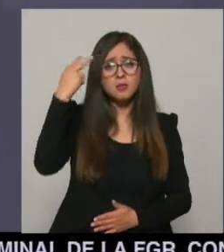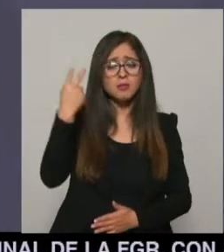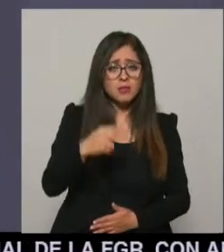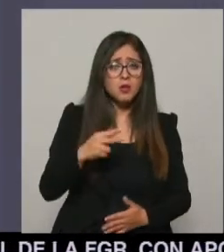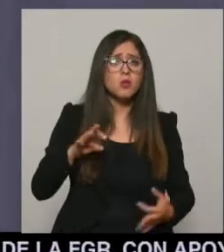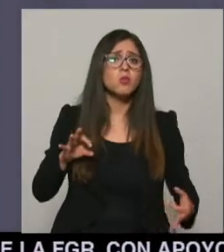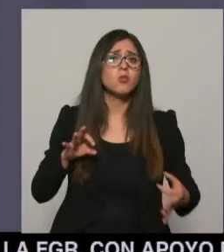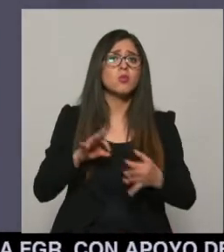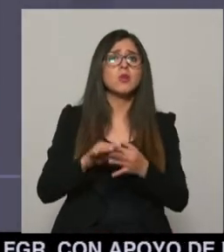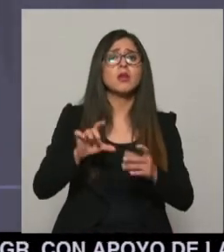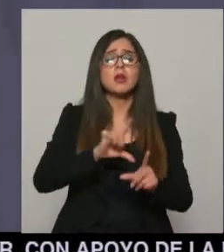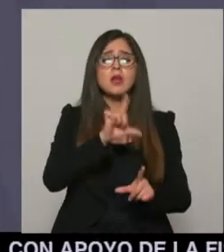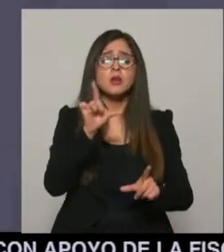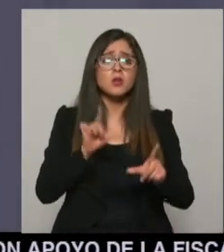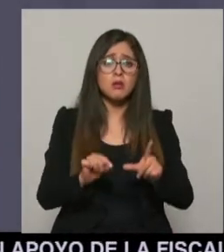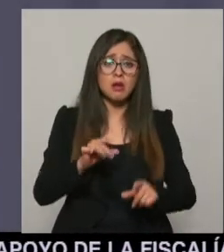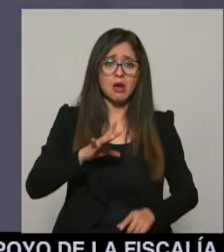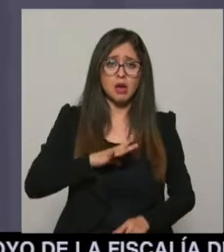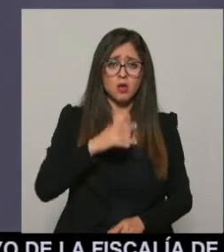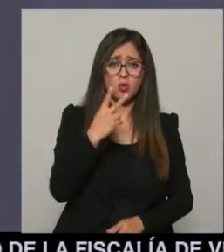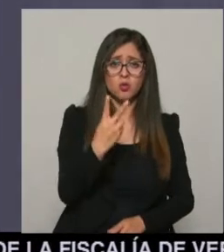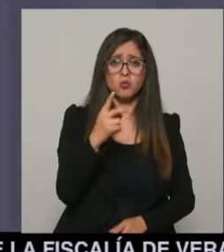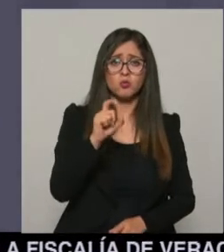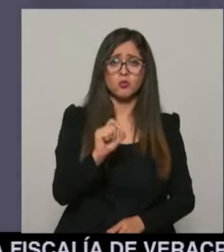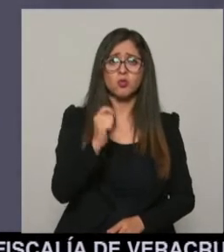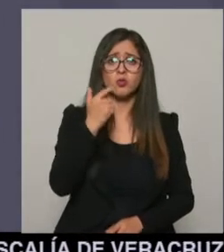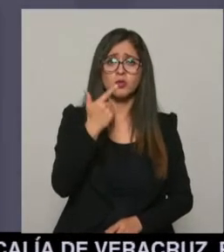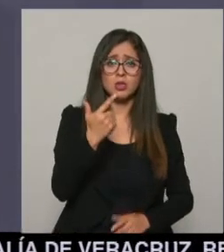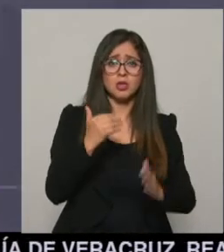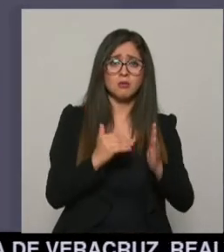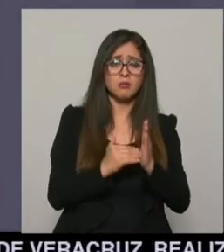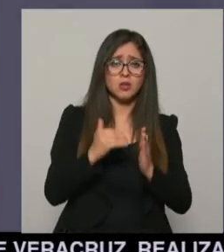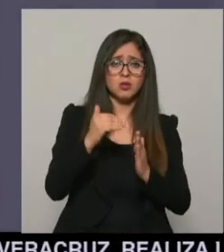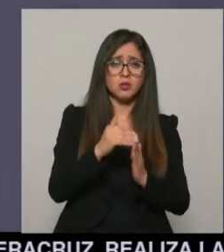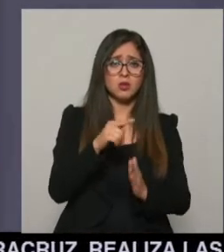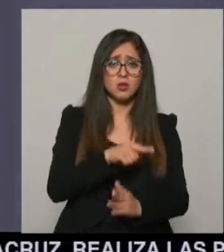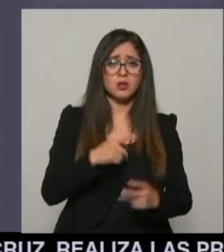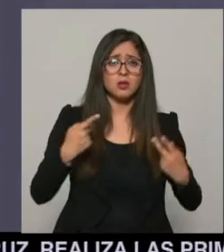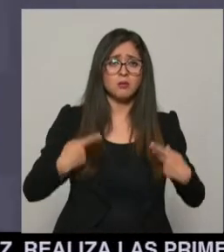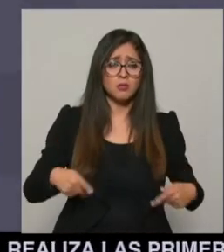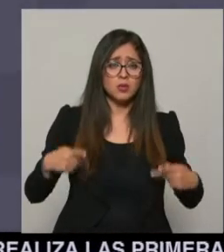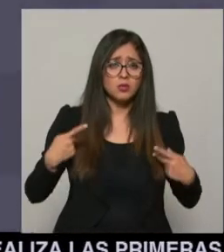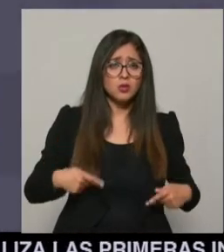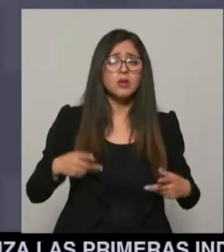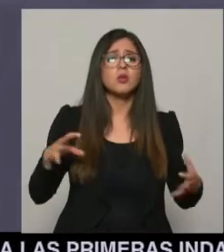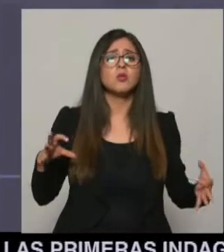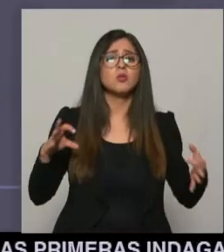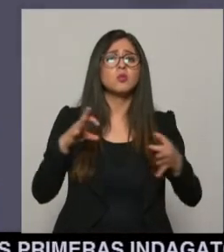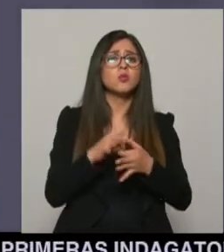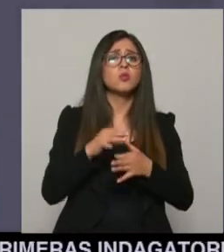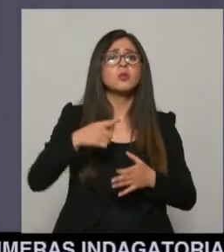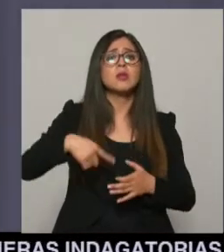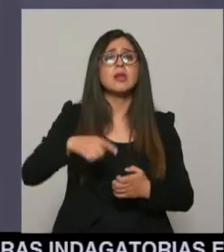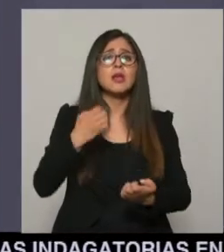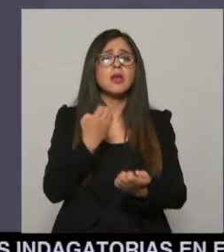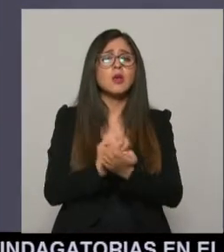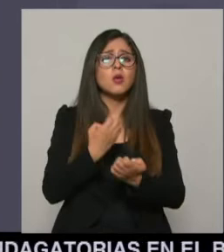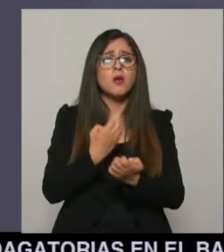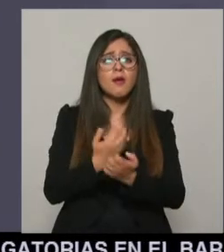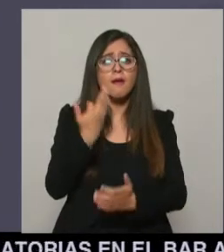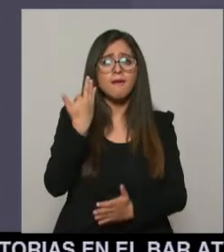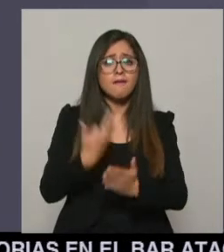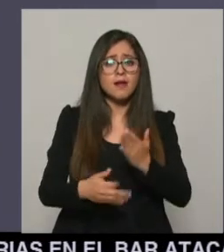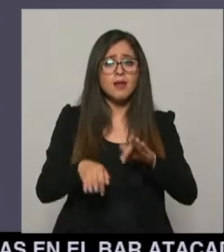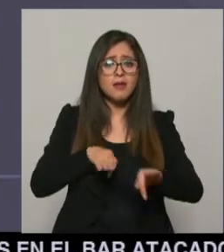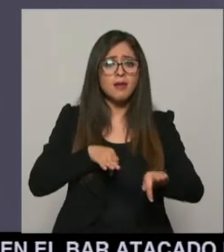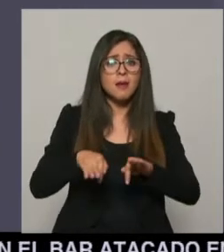incluso. Es decir, tenemos también 2.7 millones de personas en esta ciudad que están económicamente inactivas y no hay